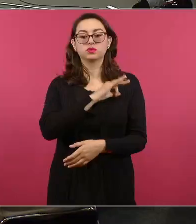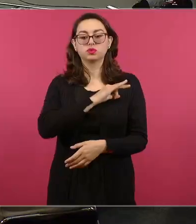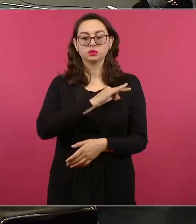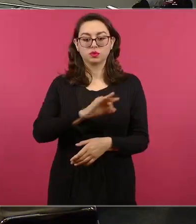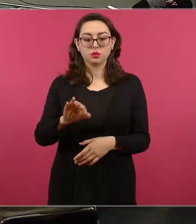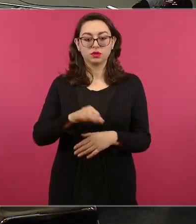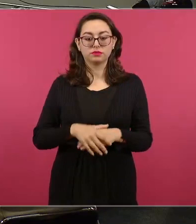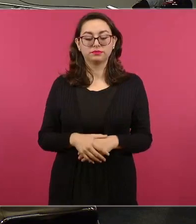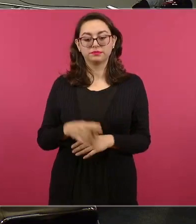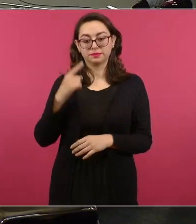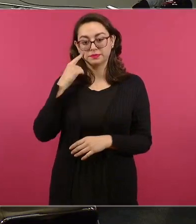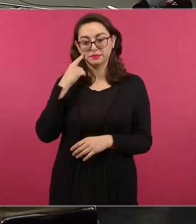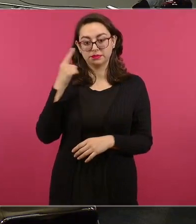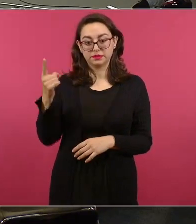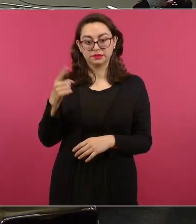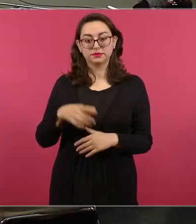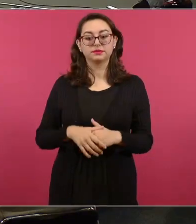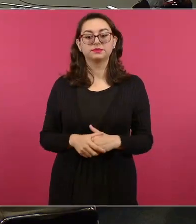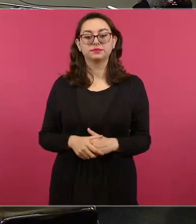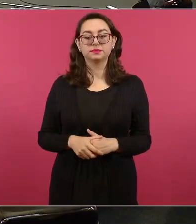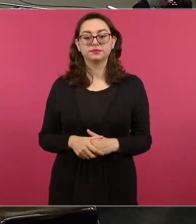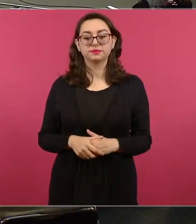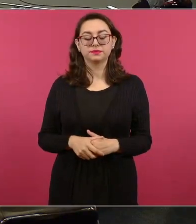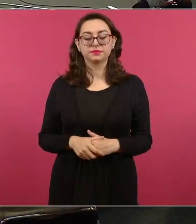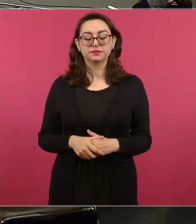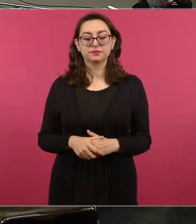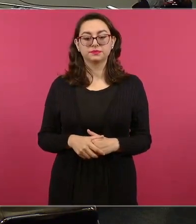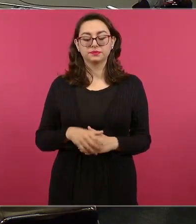Ahí está, mire. Este es de hoy, ¿no? El dato.